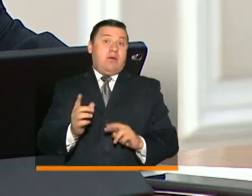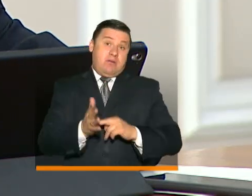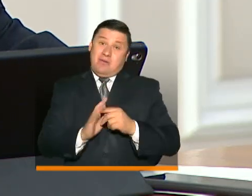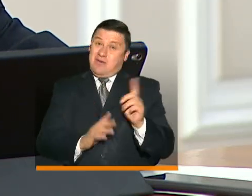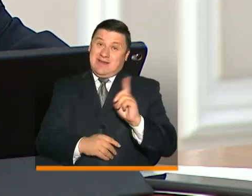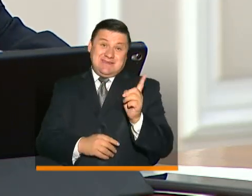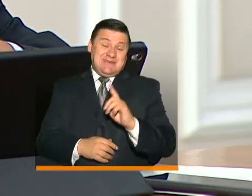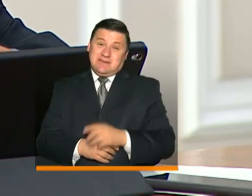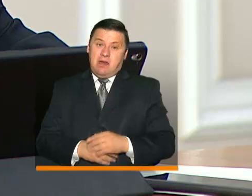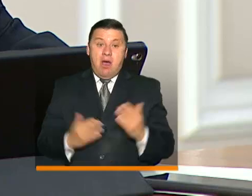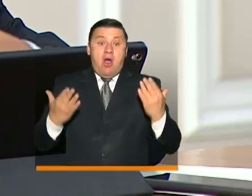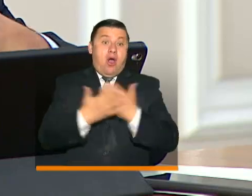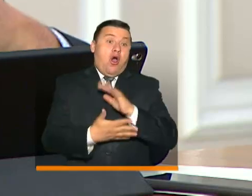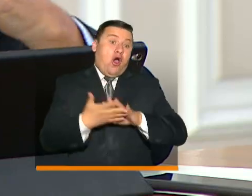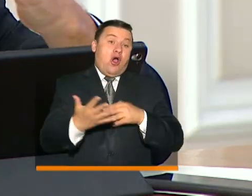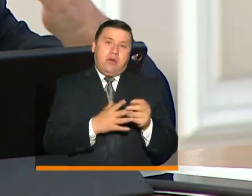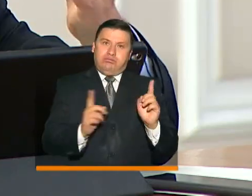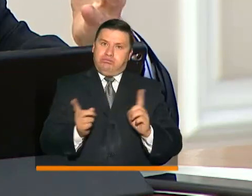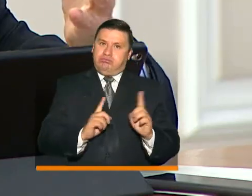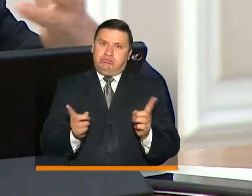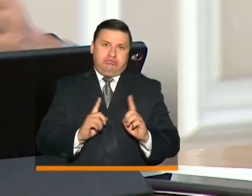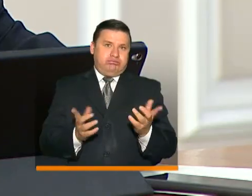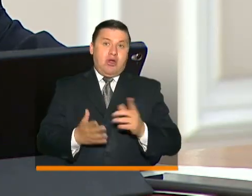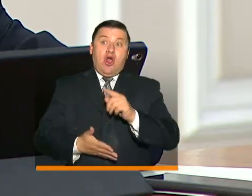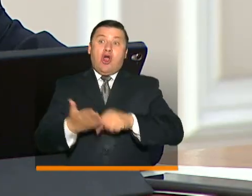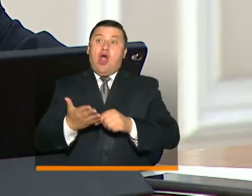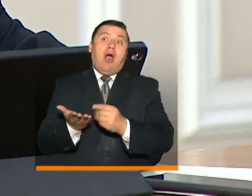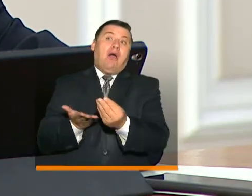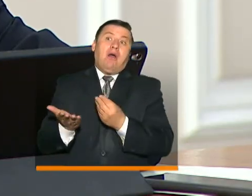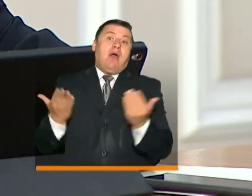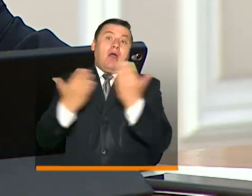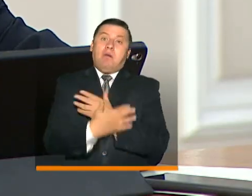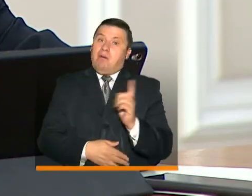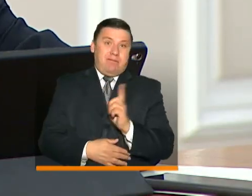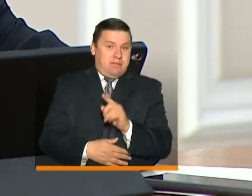significa que no se cambiarán ningún otro tipo de condiciones.